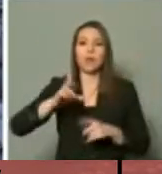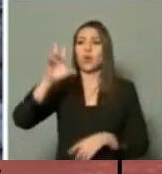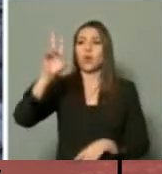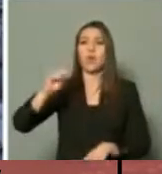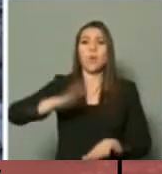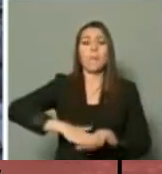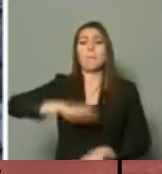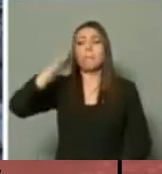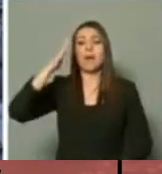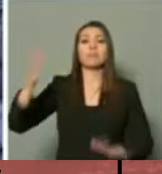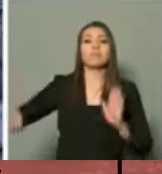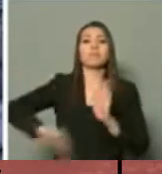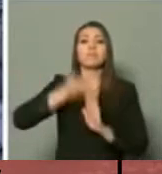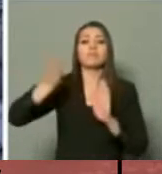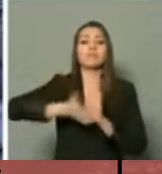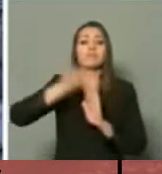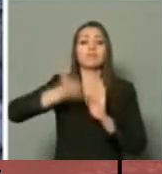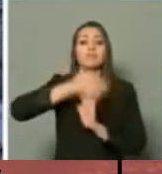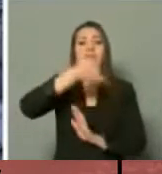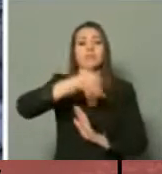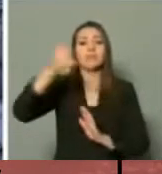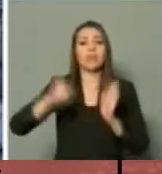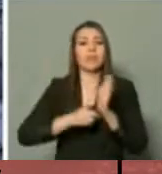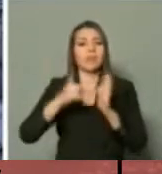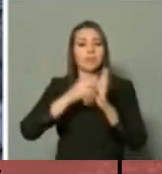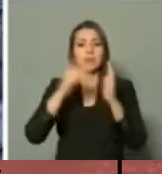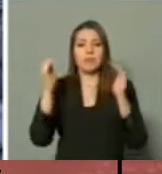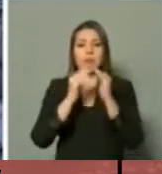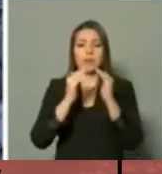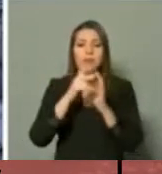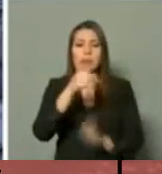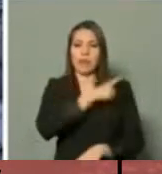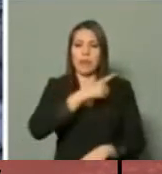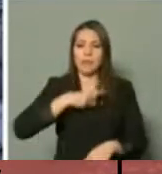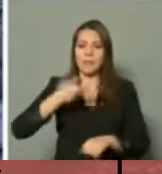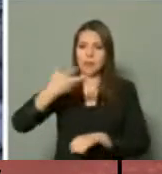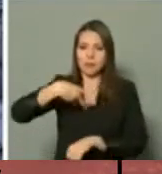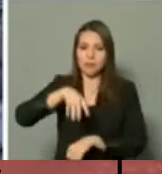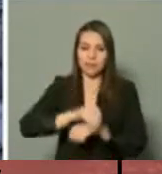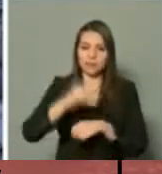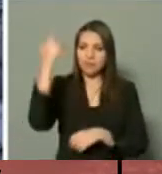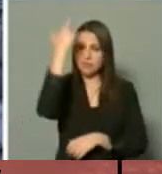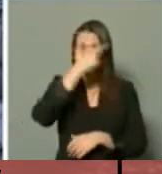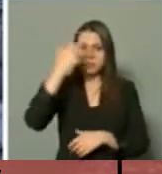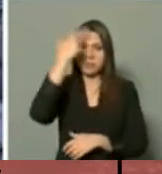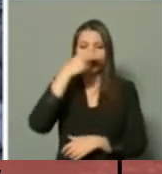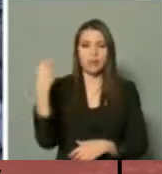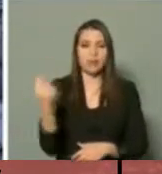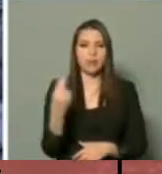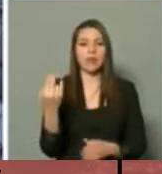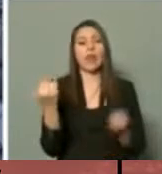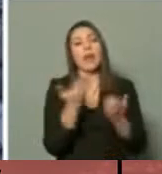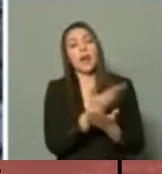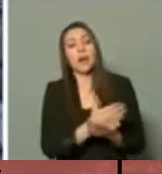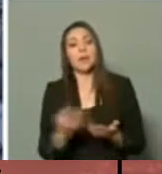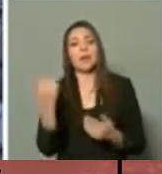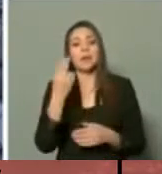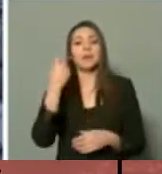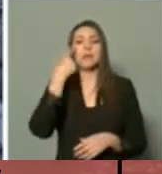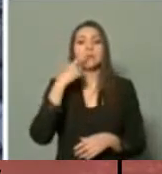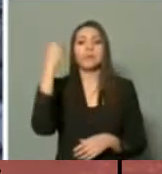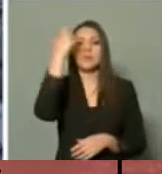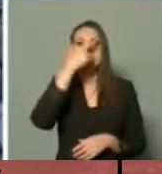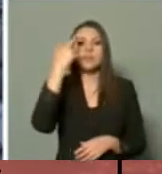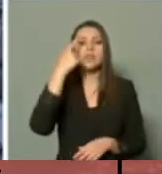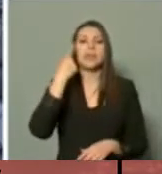tiene que dar de una manera responsable con todos los estudios necesarios. Y aprobar medidas en materia de agua, revocando la ley hídrica de